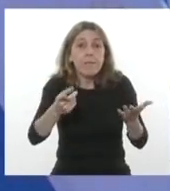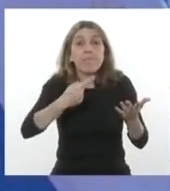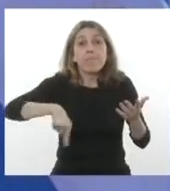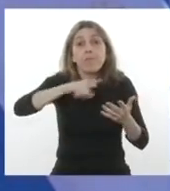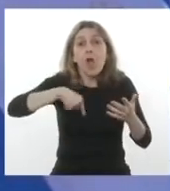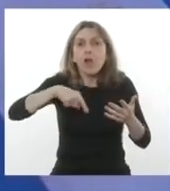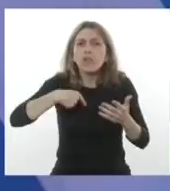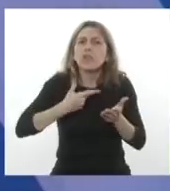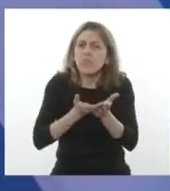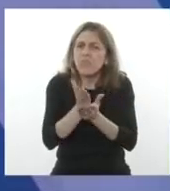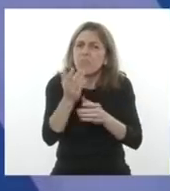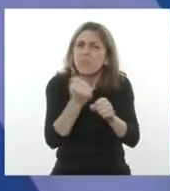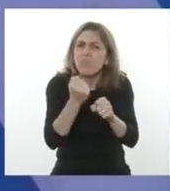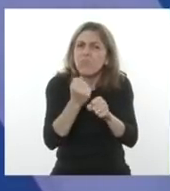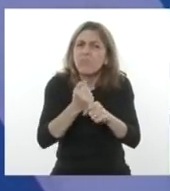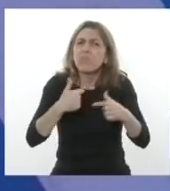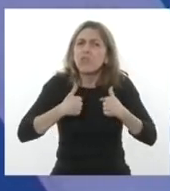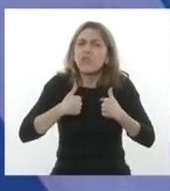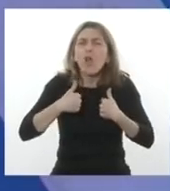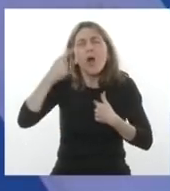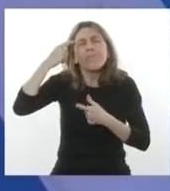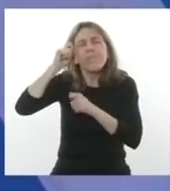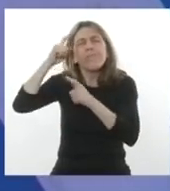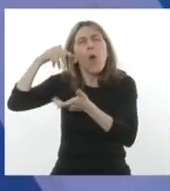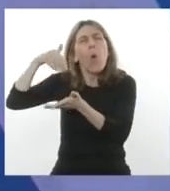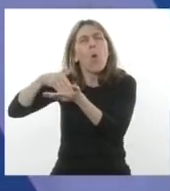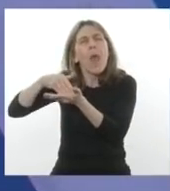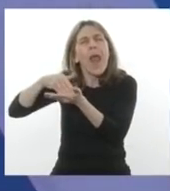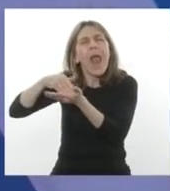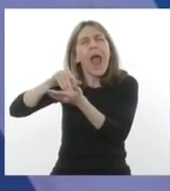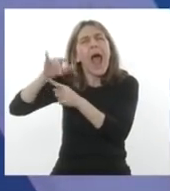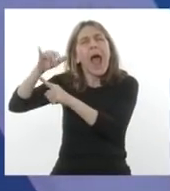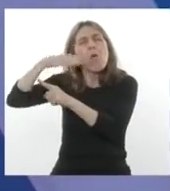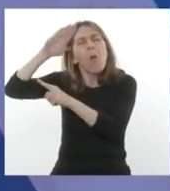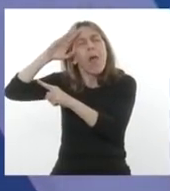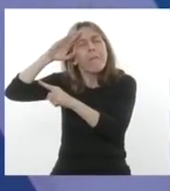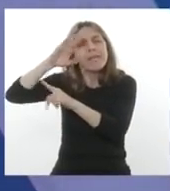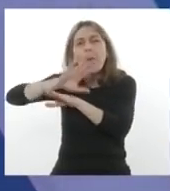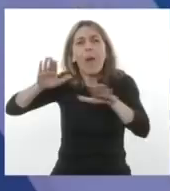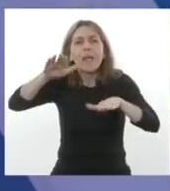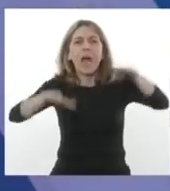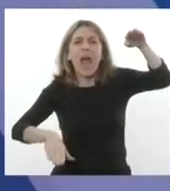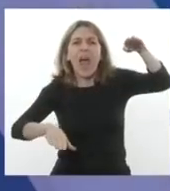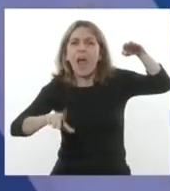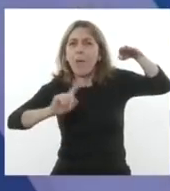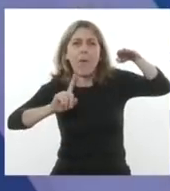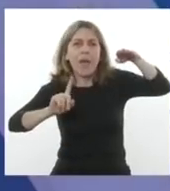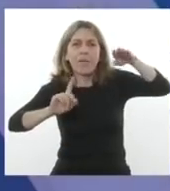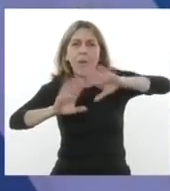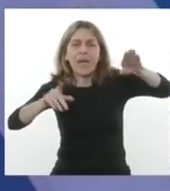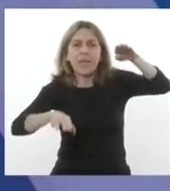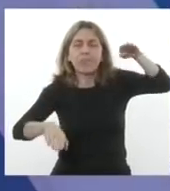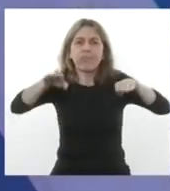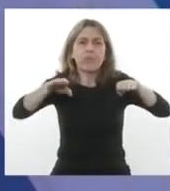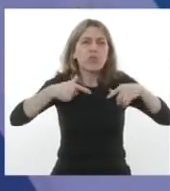nosotros vamos a seguir trabajando. Yo le juré a Güemes que voy a trabajar para que en la Argentina se terminen las diferencias. Y lo voy a hacer. Voy a